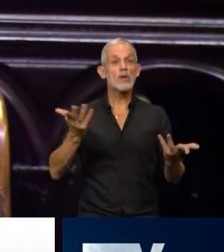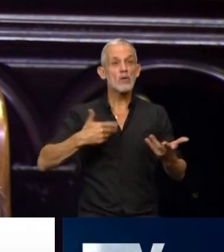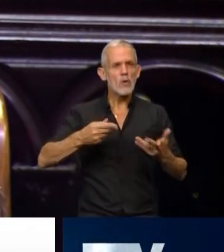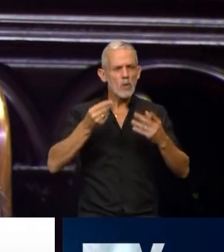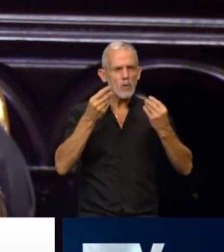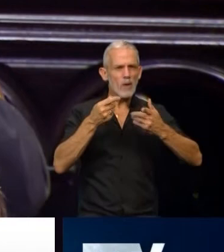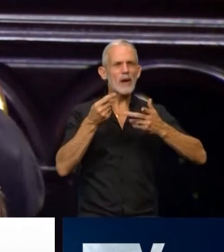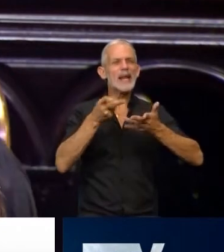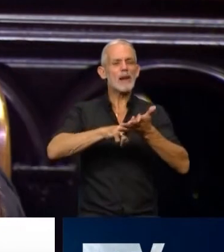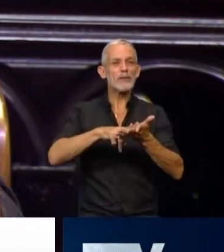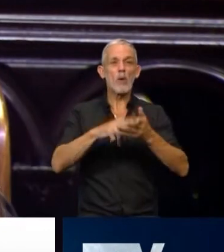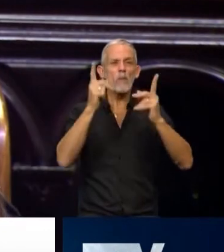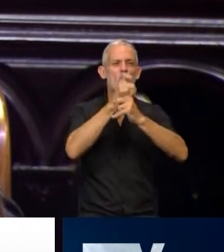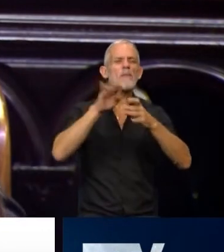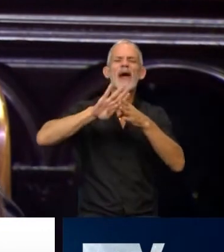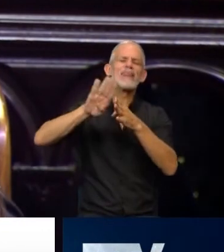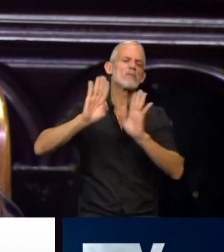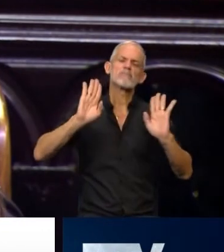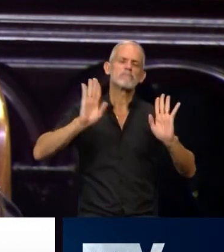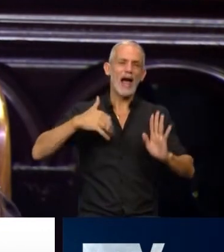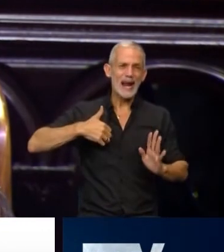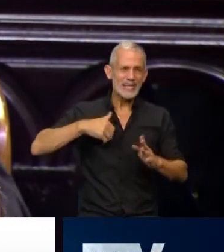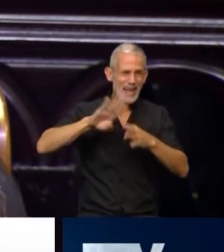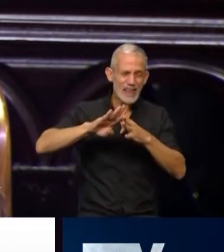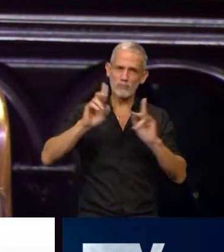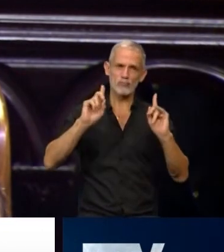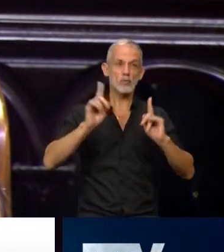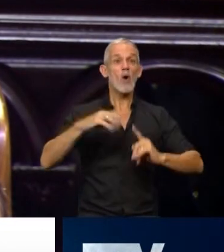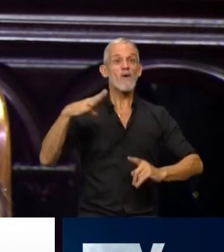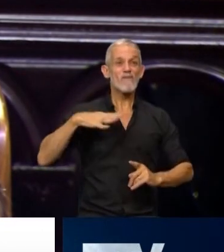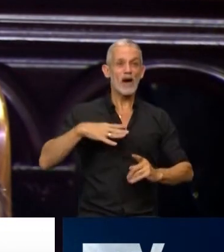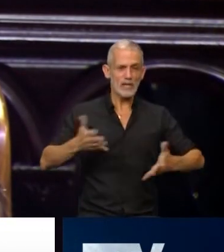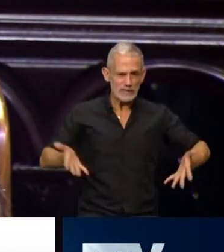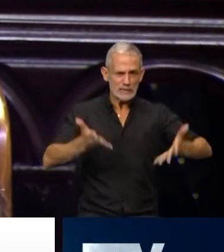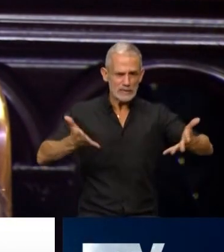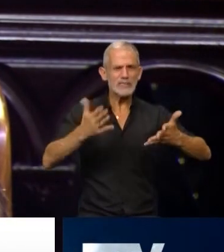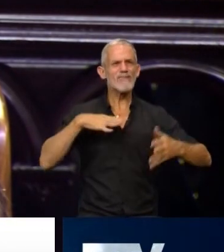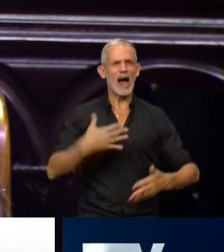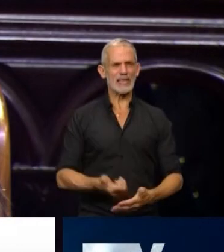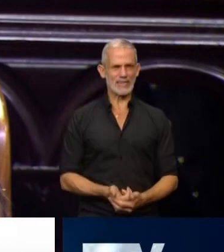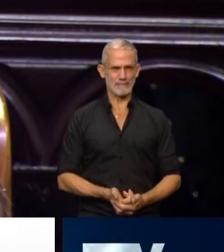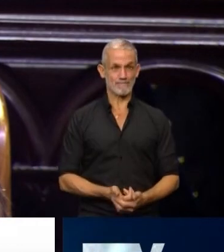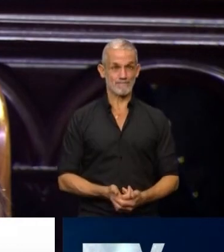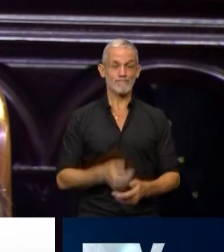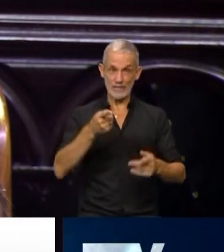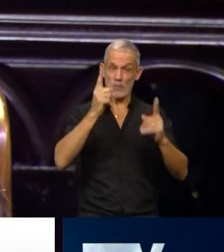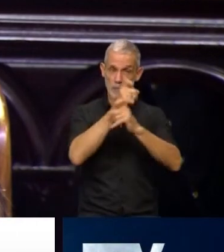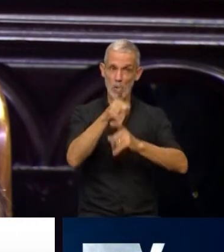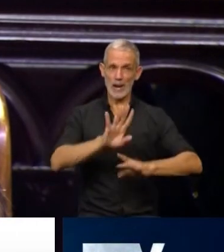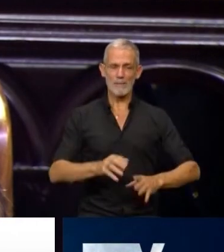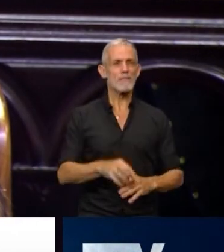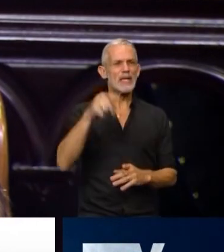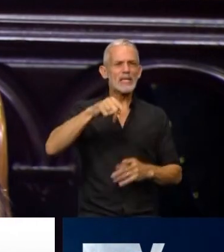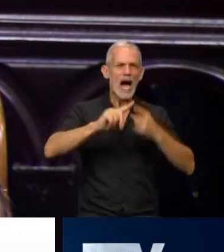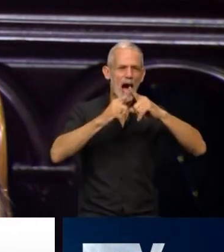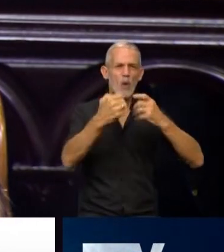Insisto, no es el problema de la deuda lo que tiene Argentina, el problema es la falta de crecimiento. Y lamentablemente,